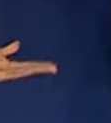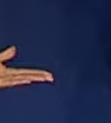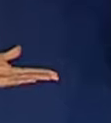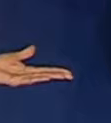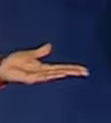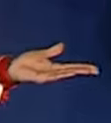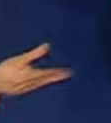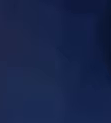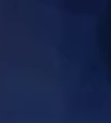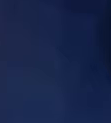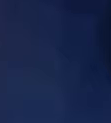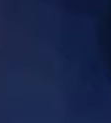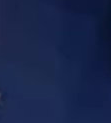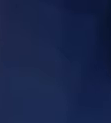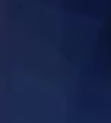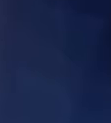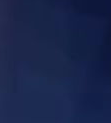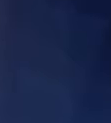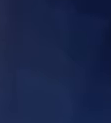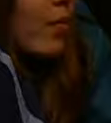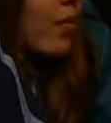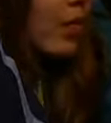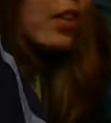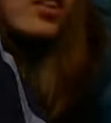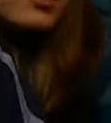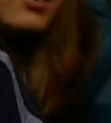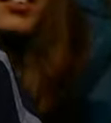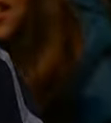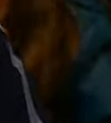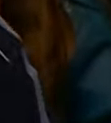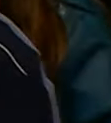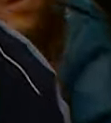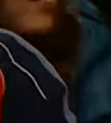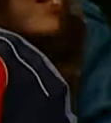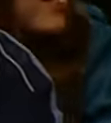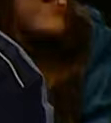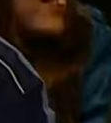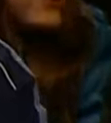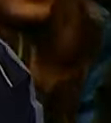alcalde Ginés. ¿El alcalde? Sí. ¿Está en el paro? No.